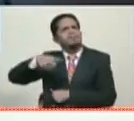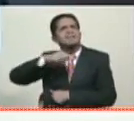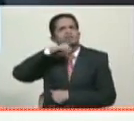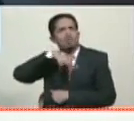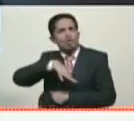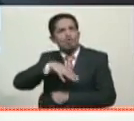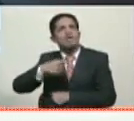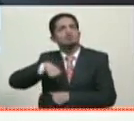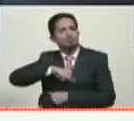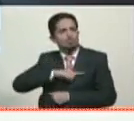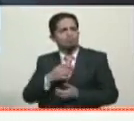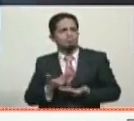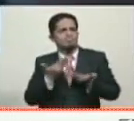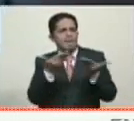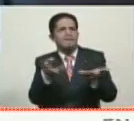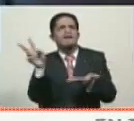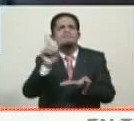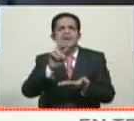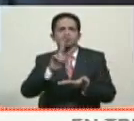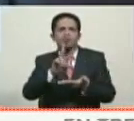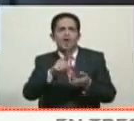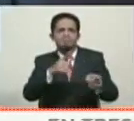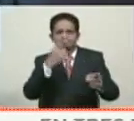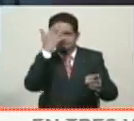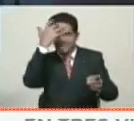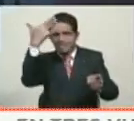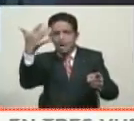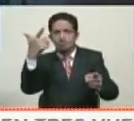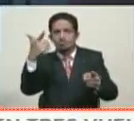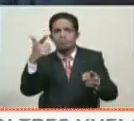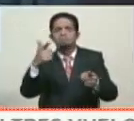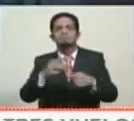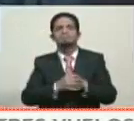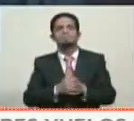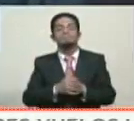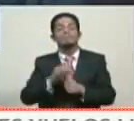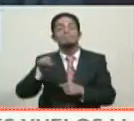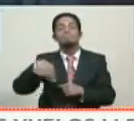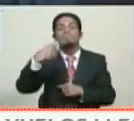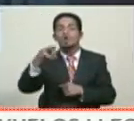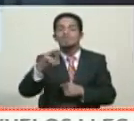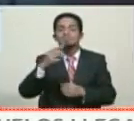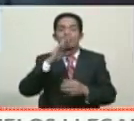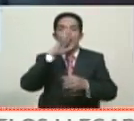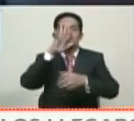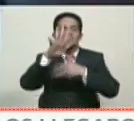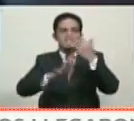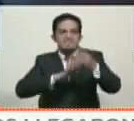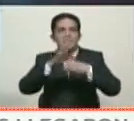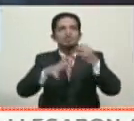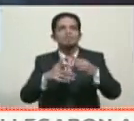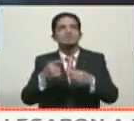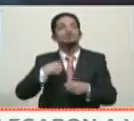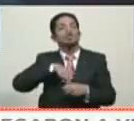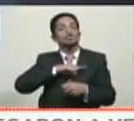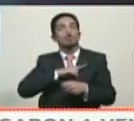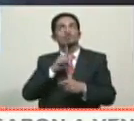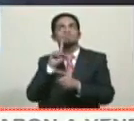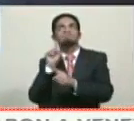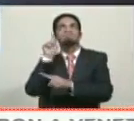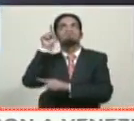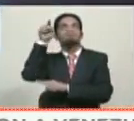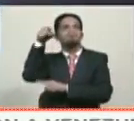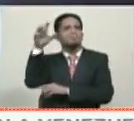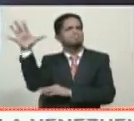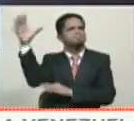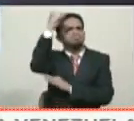al desarrollo soñado desde su fundación. Que en los próximos decenios conquistemos el espacio y que seamos un pueblo que